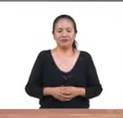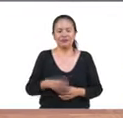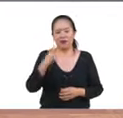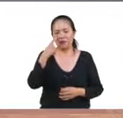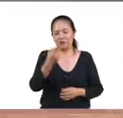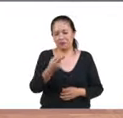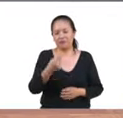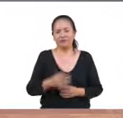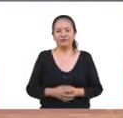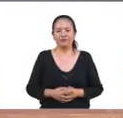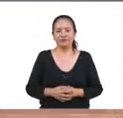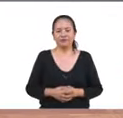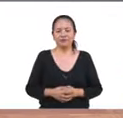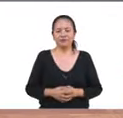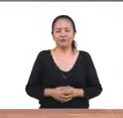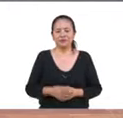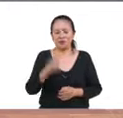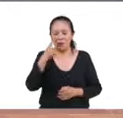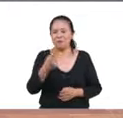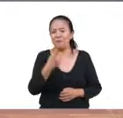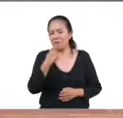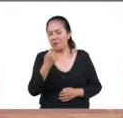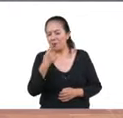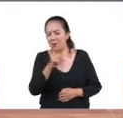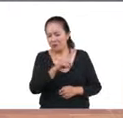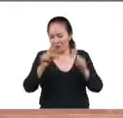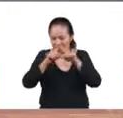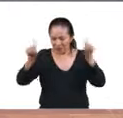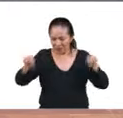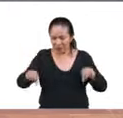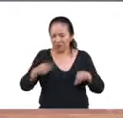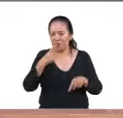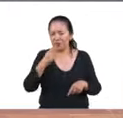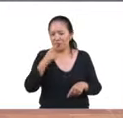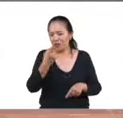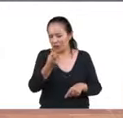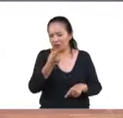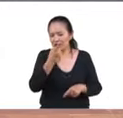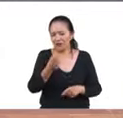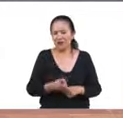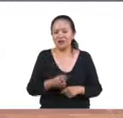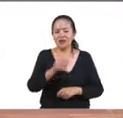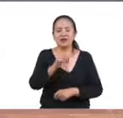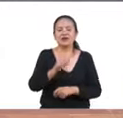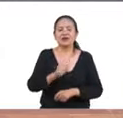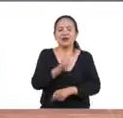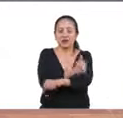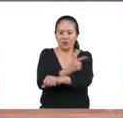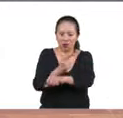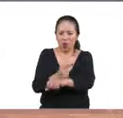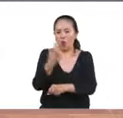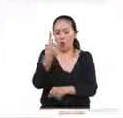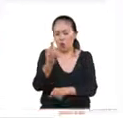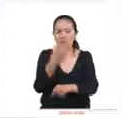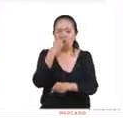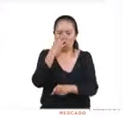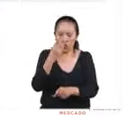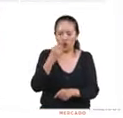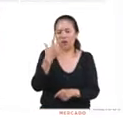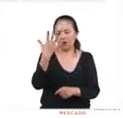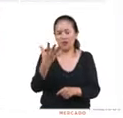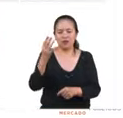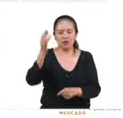mira. ¿Ves el rojito? El mensaje rojo. Dice Álvaro Obregón 1, Azcapotzalco 1, Coyoacán